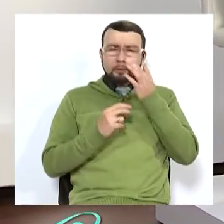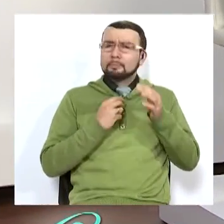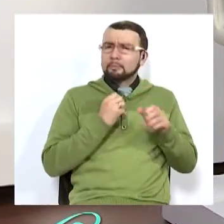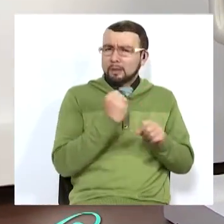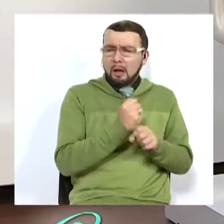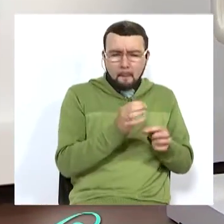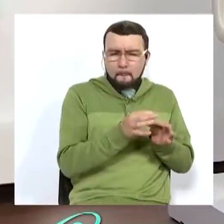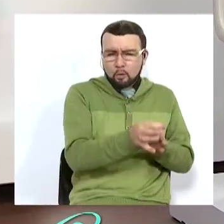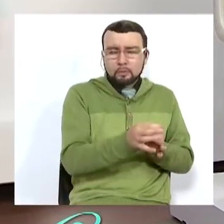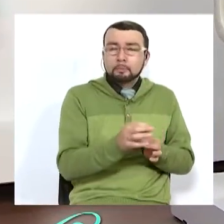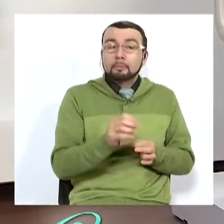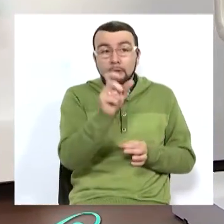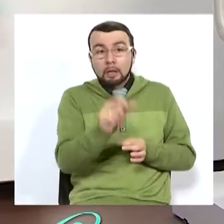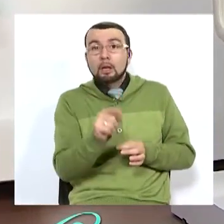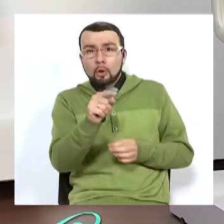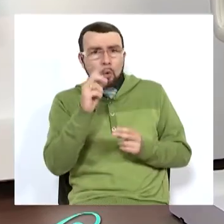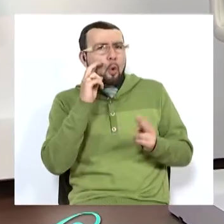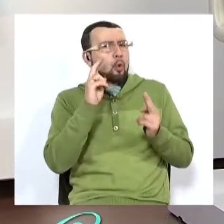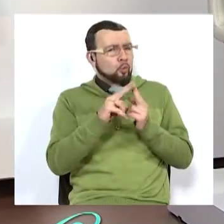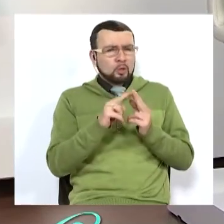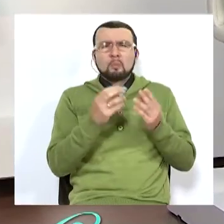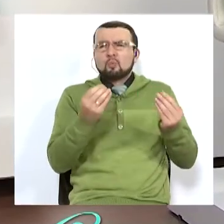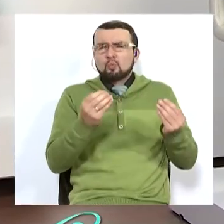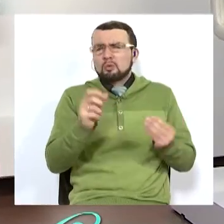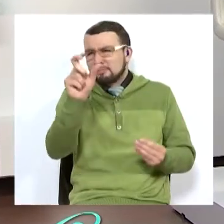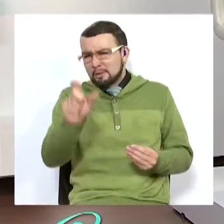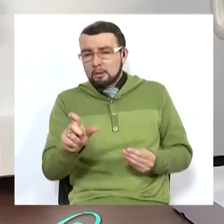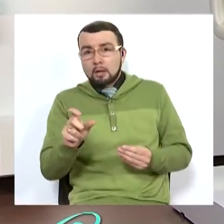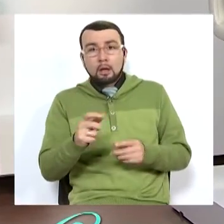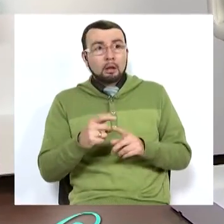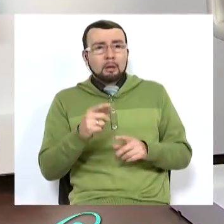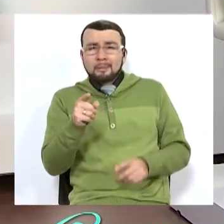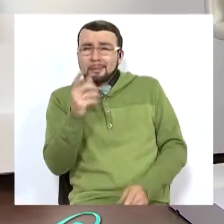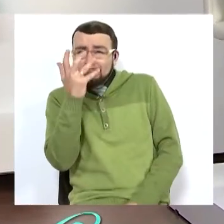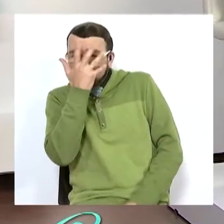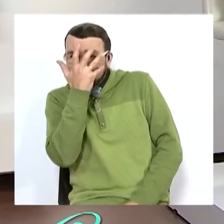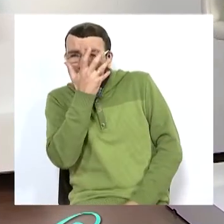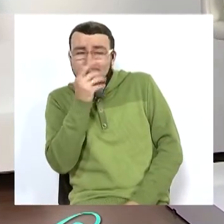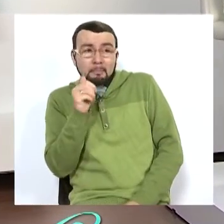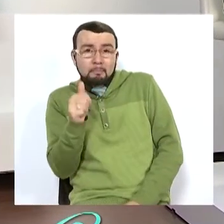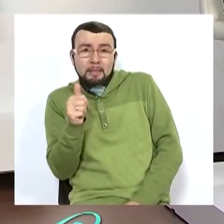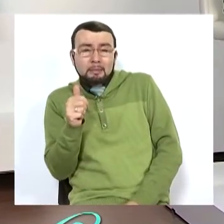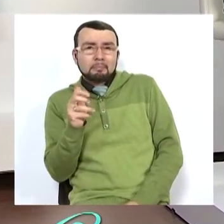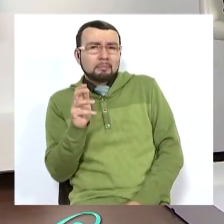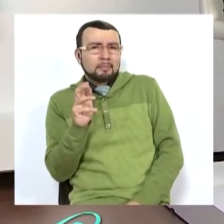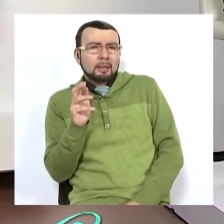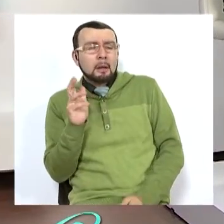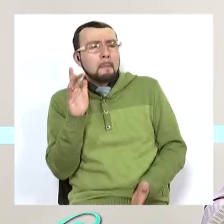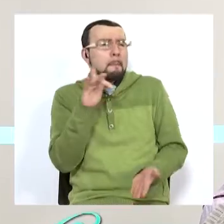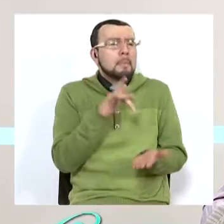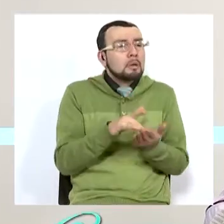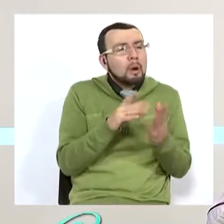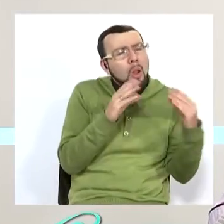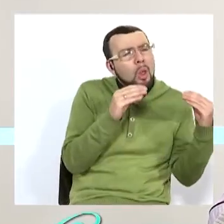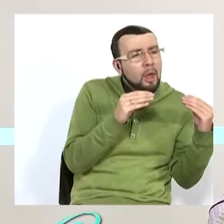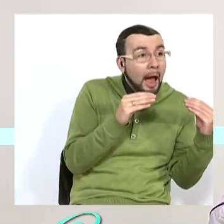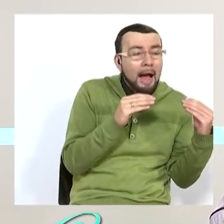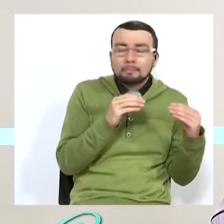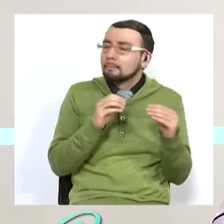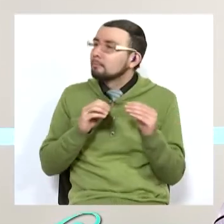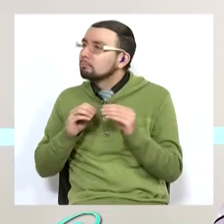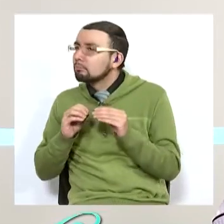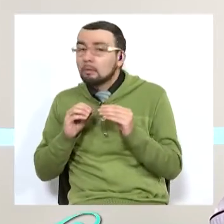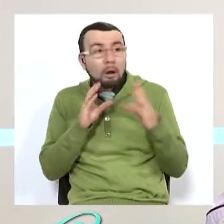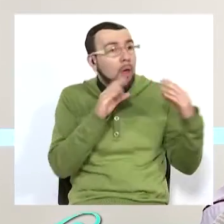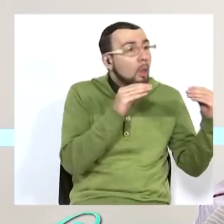una paciente muy conocida. Entonces ella por pena nos hacía era la consulta, lo que llamamos consulta de pasillo. Entonces de ahí